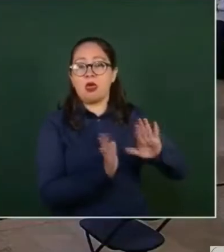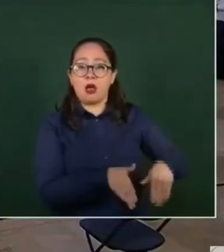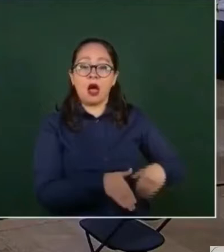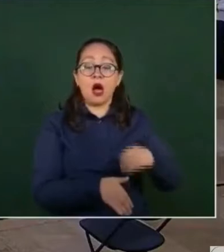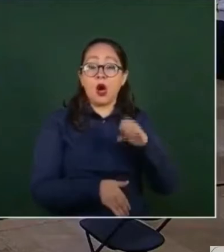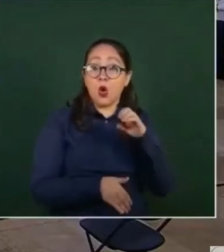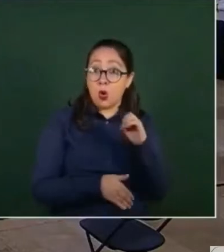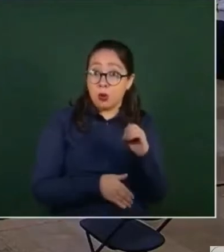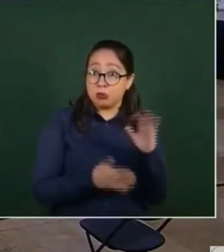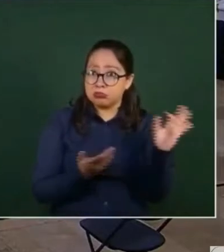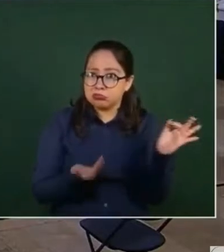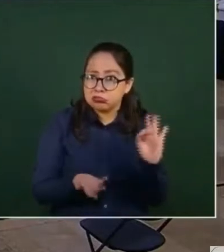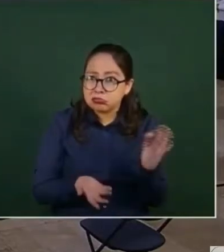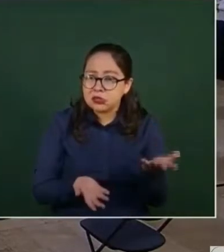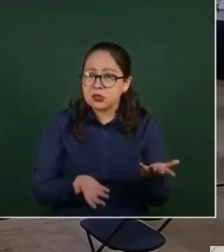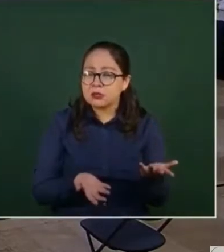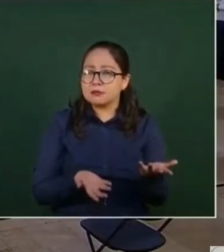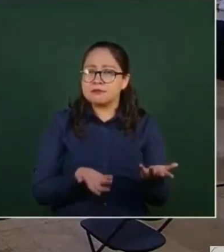mayor